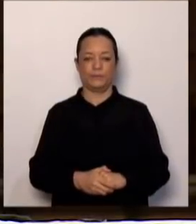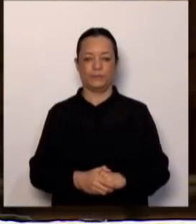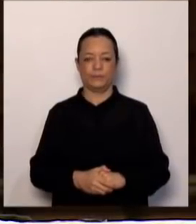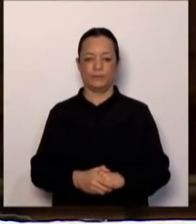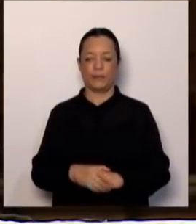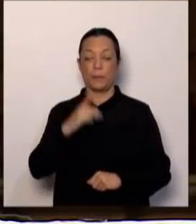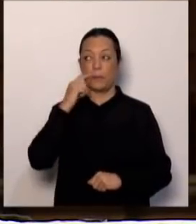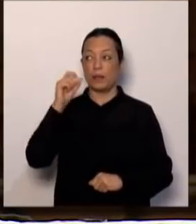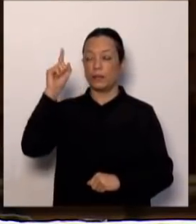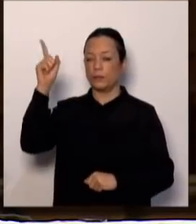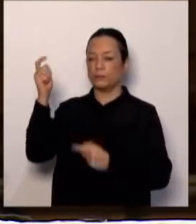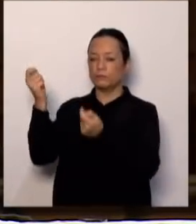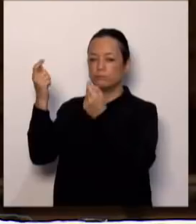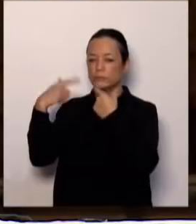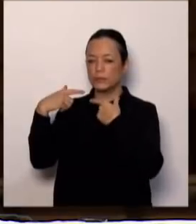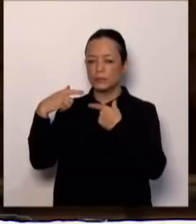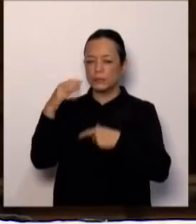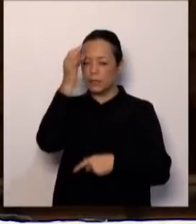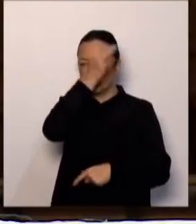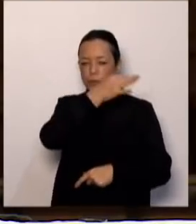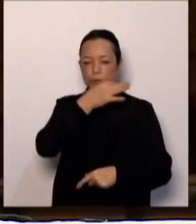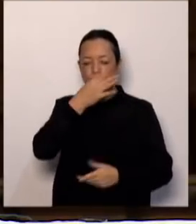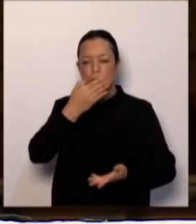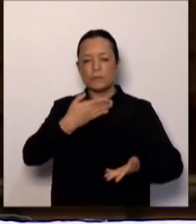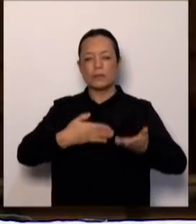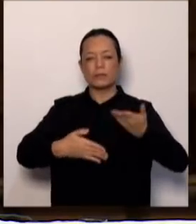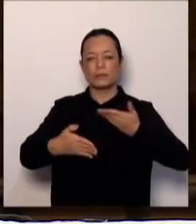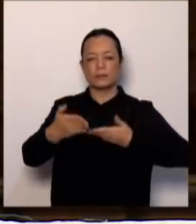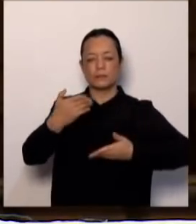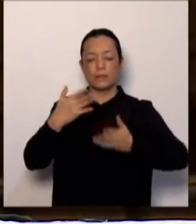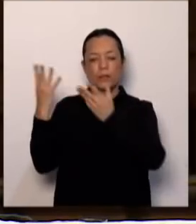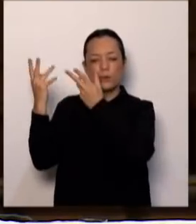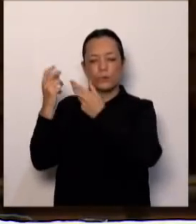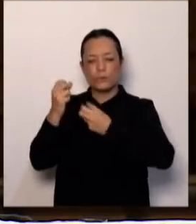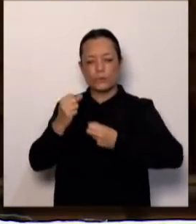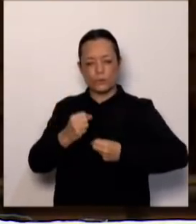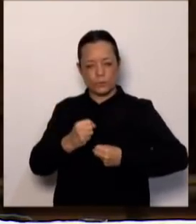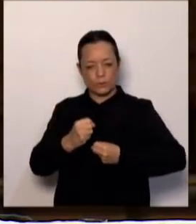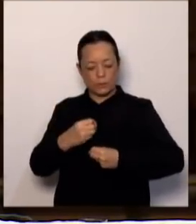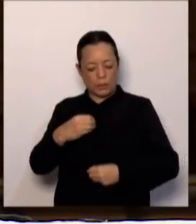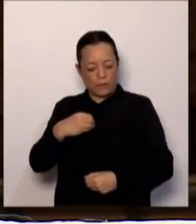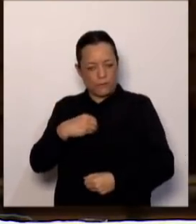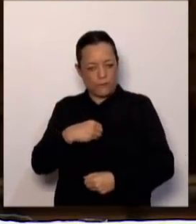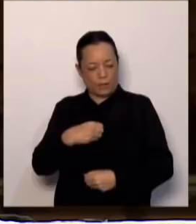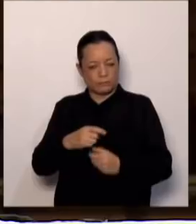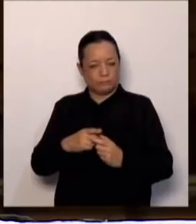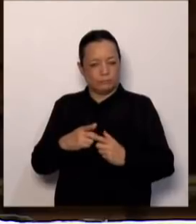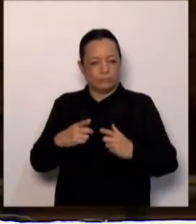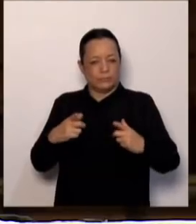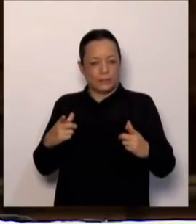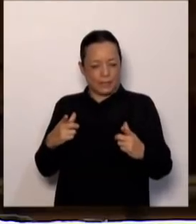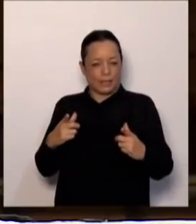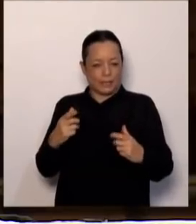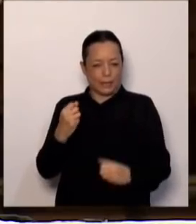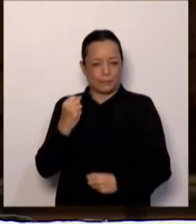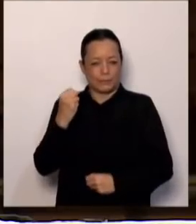Concédenos, Padre, que la participación en la Eucaristía nos ayude para aprovechar los bienes temporales y